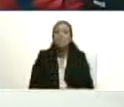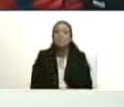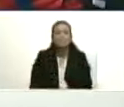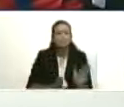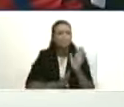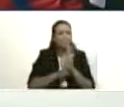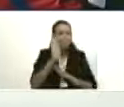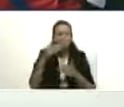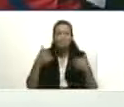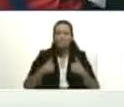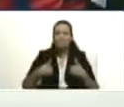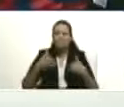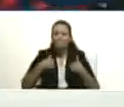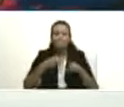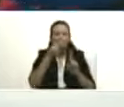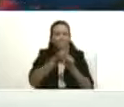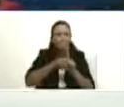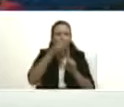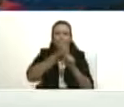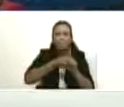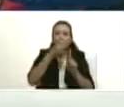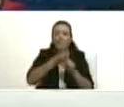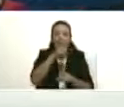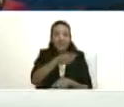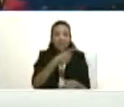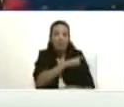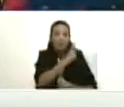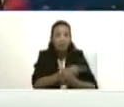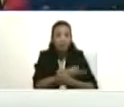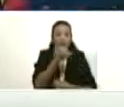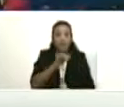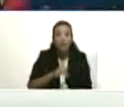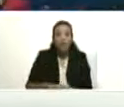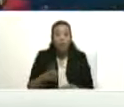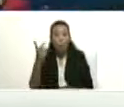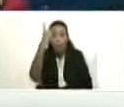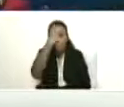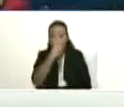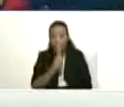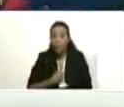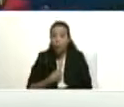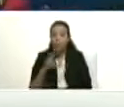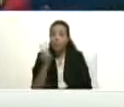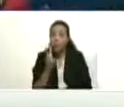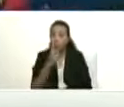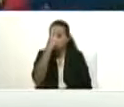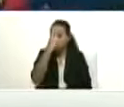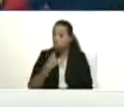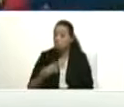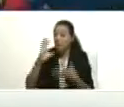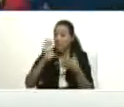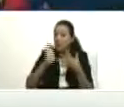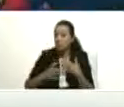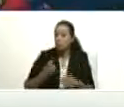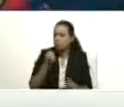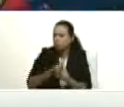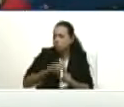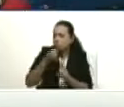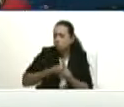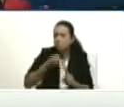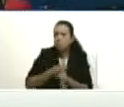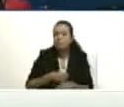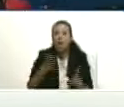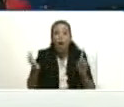Y avanzar, perseverar, ser persistente. Esa es la fuerza de nosotros, los venezolanos, ser persistente en la lucha. Yo